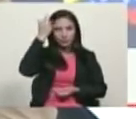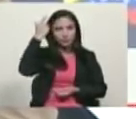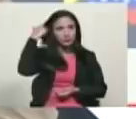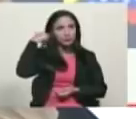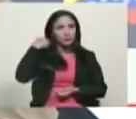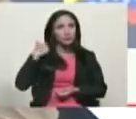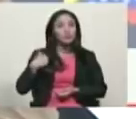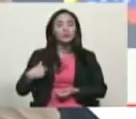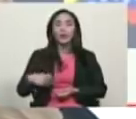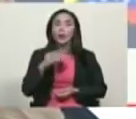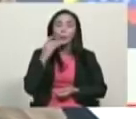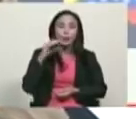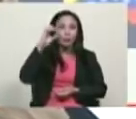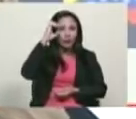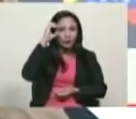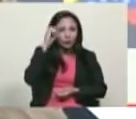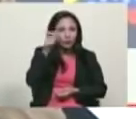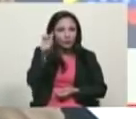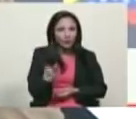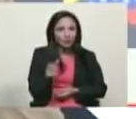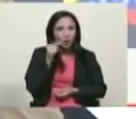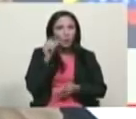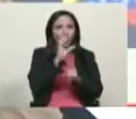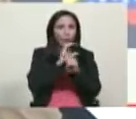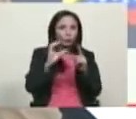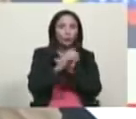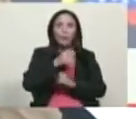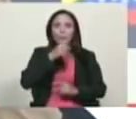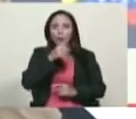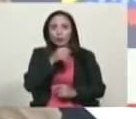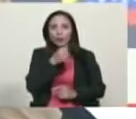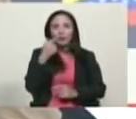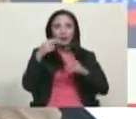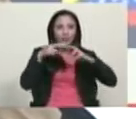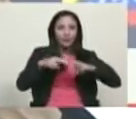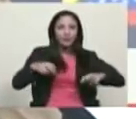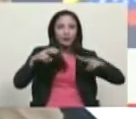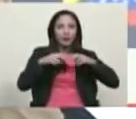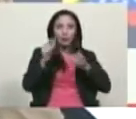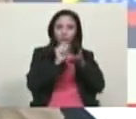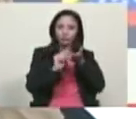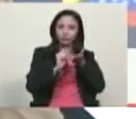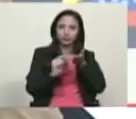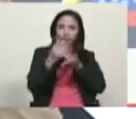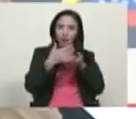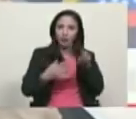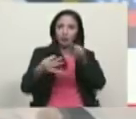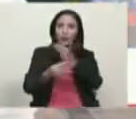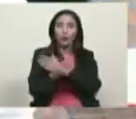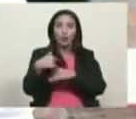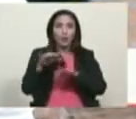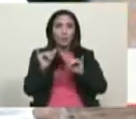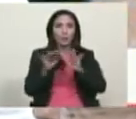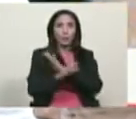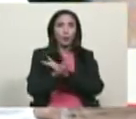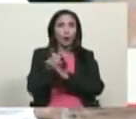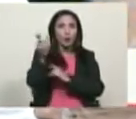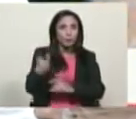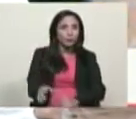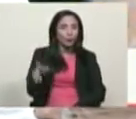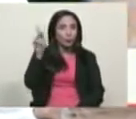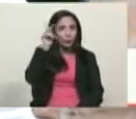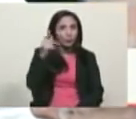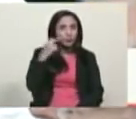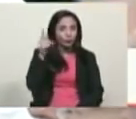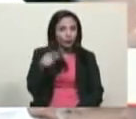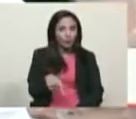Seguramente Ernesto Villegas la tiene. Periodista, investigador, escritor. Y el propio profesor Luis Brito García seguro la